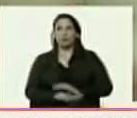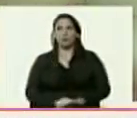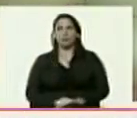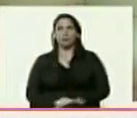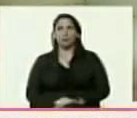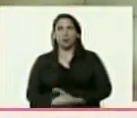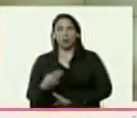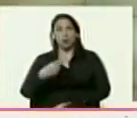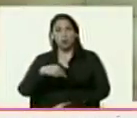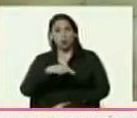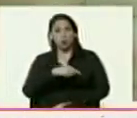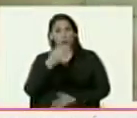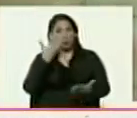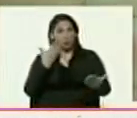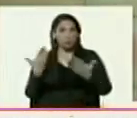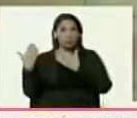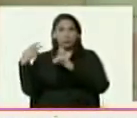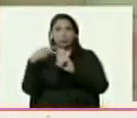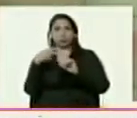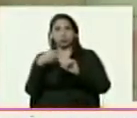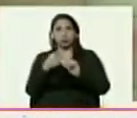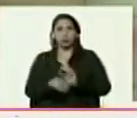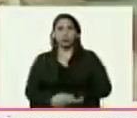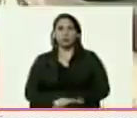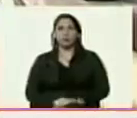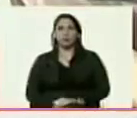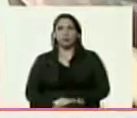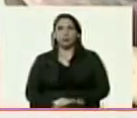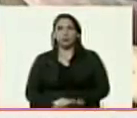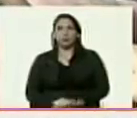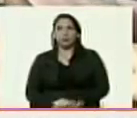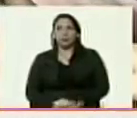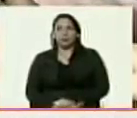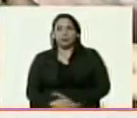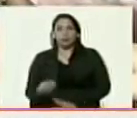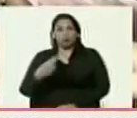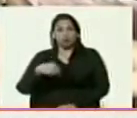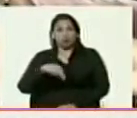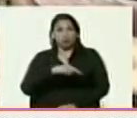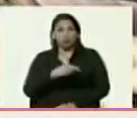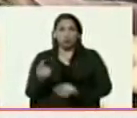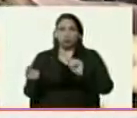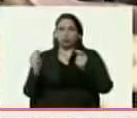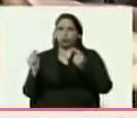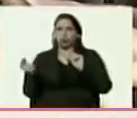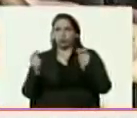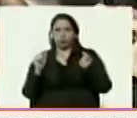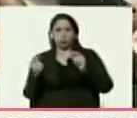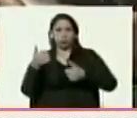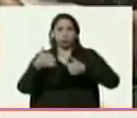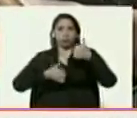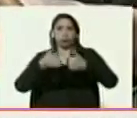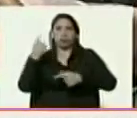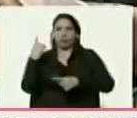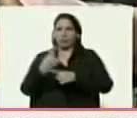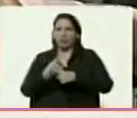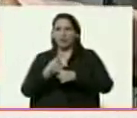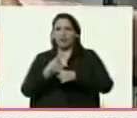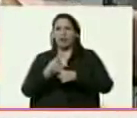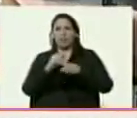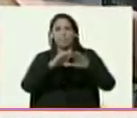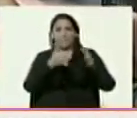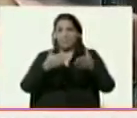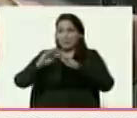Vamos a Almería Caracas, información de último minuto. Escuchemos. Empezamos a delinear lo que serán las, lo que tenían que ser las mesas